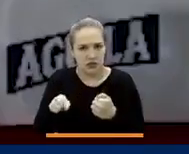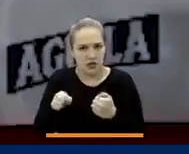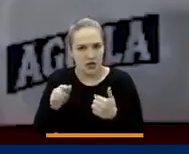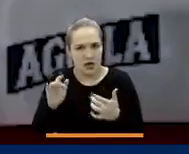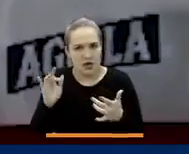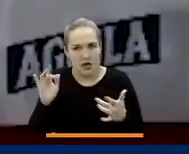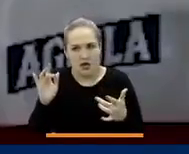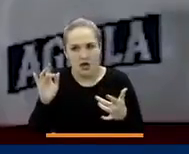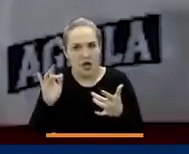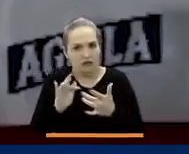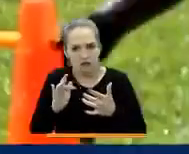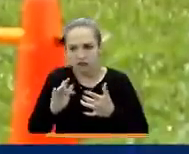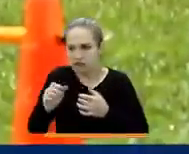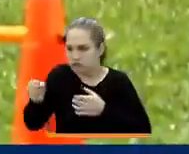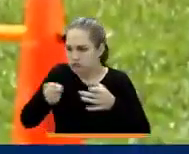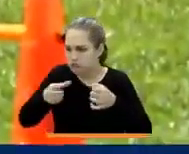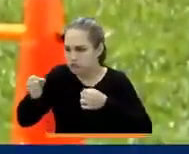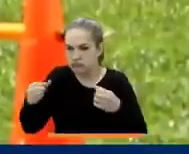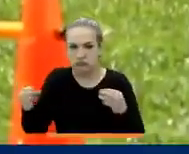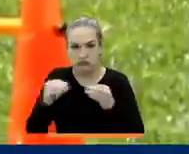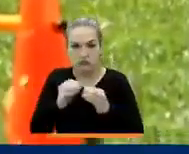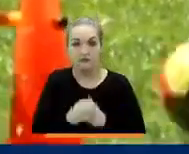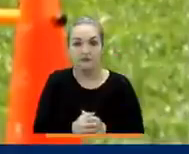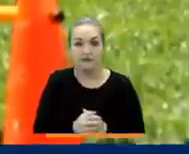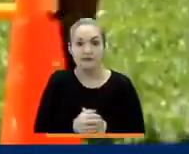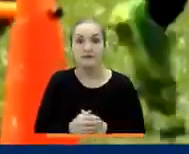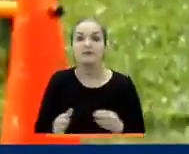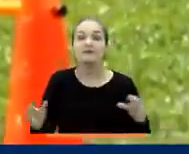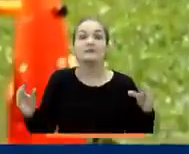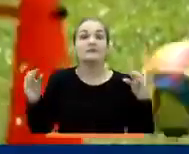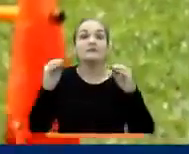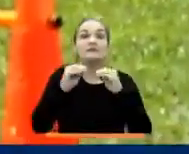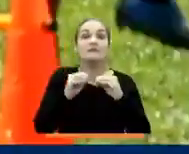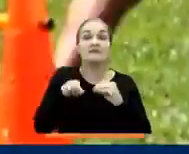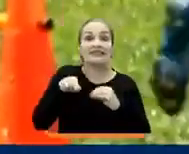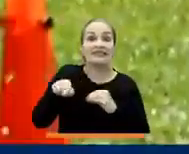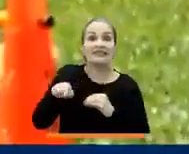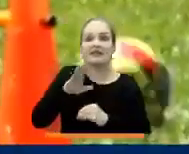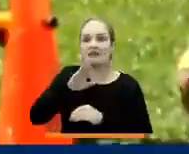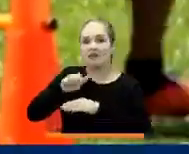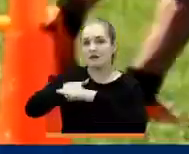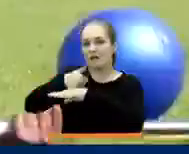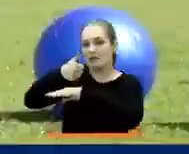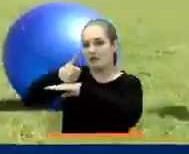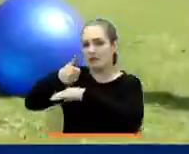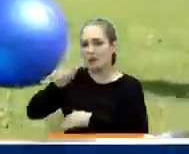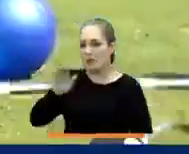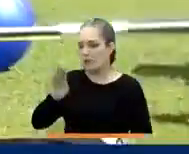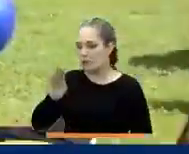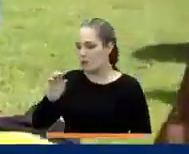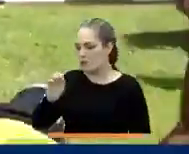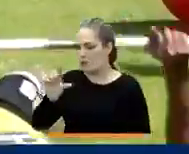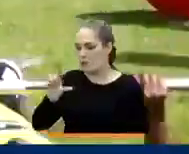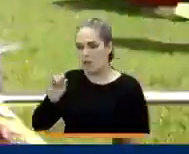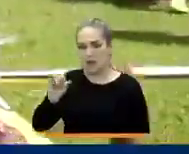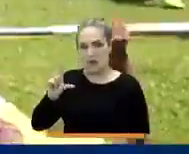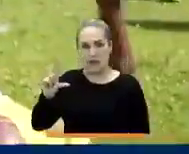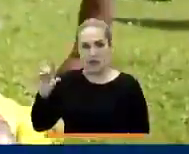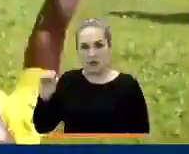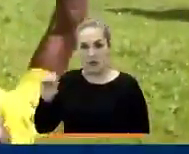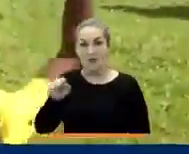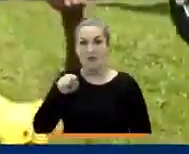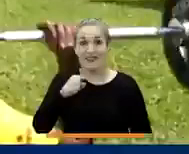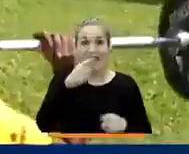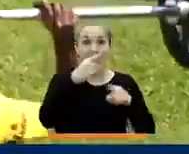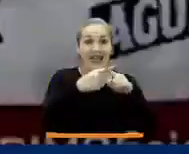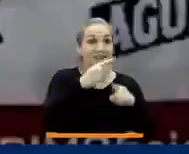sumado muy buenos jugadores. Otro refuerzo que suma el equipo de Bolillo es Vladimir Hernández, que cambió de acera, pasó de